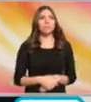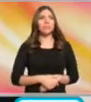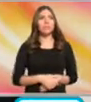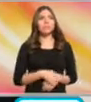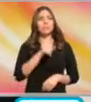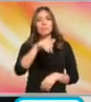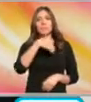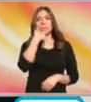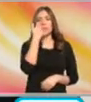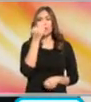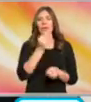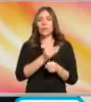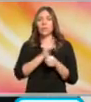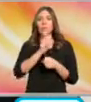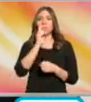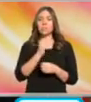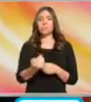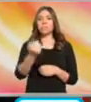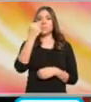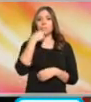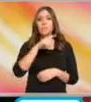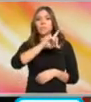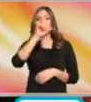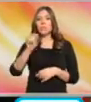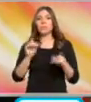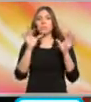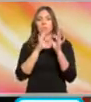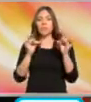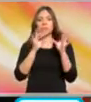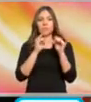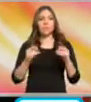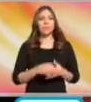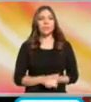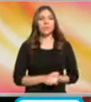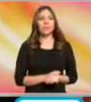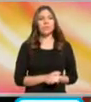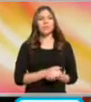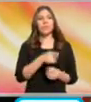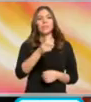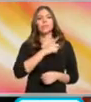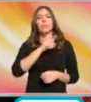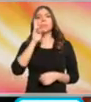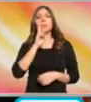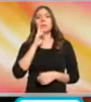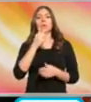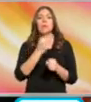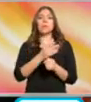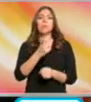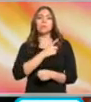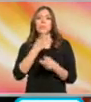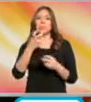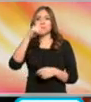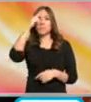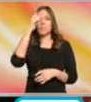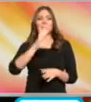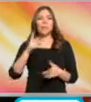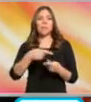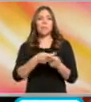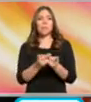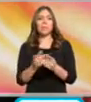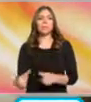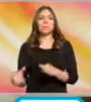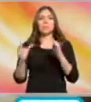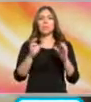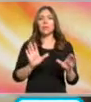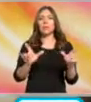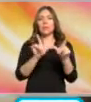a desayunar eso. Yo también, Te yo lo por eso cuento. solo lo pregunto para reconfirmarlo. Y nada más, compañeros, ya nada más montamos. Así es, vamos